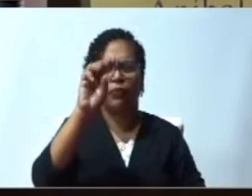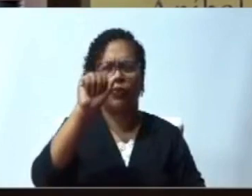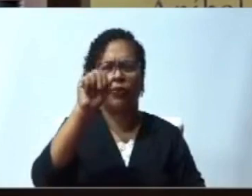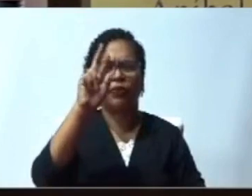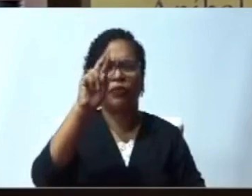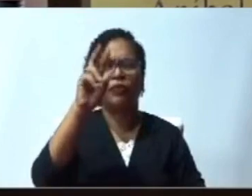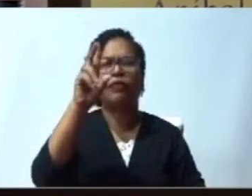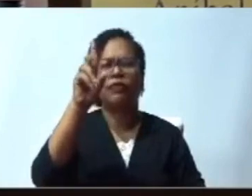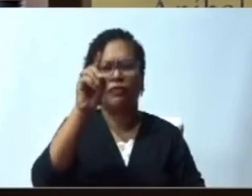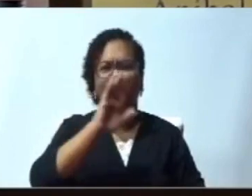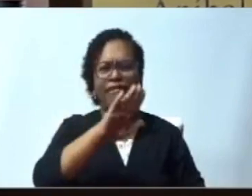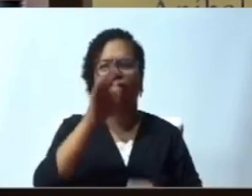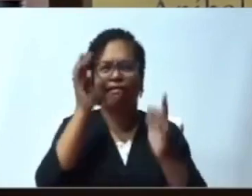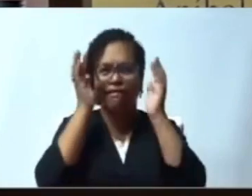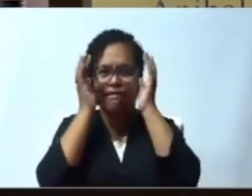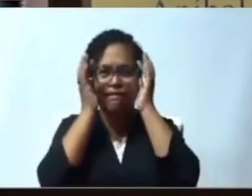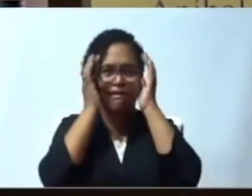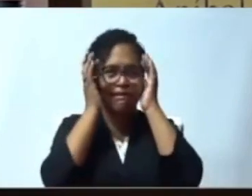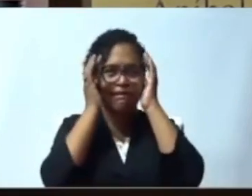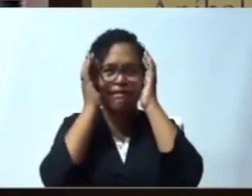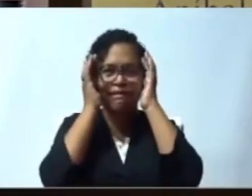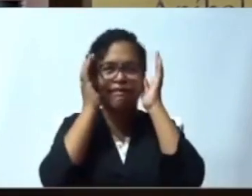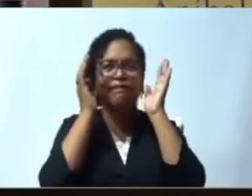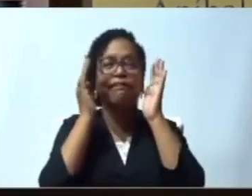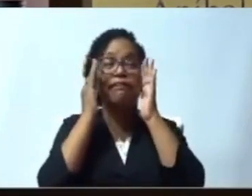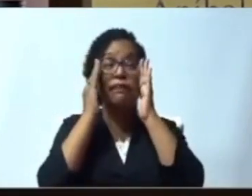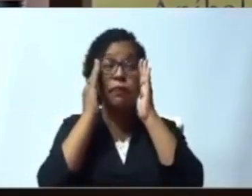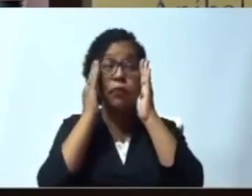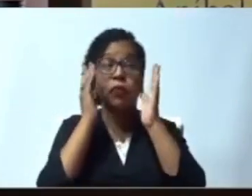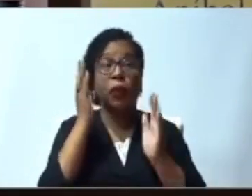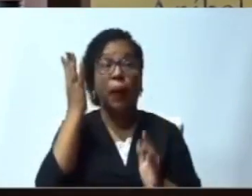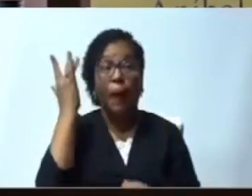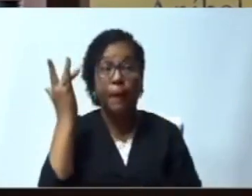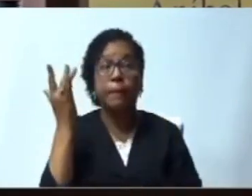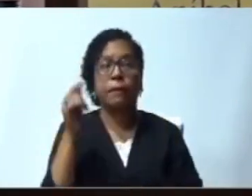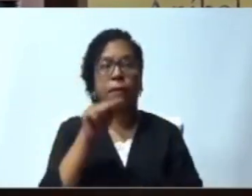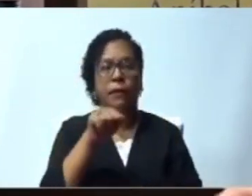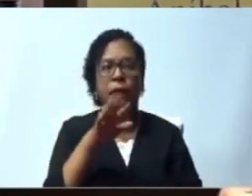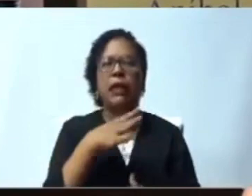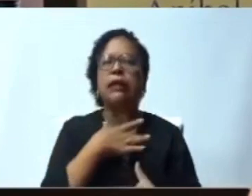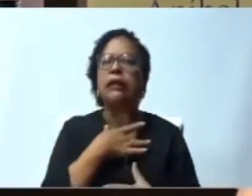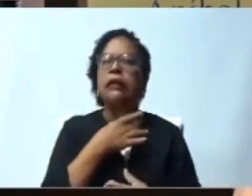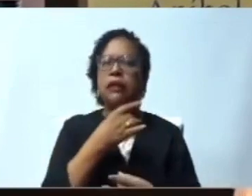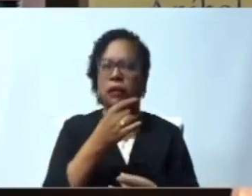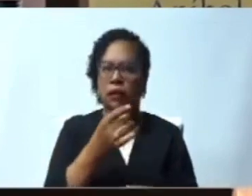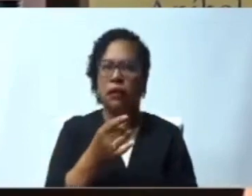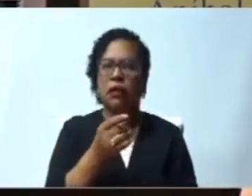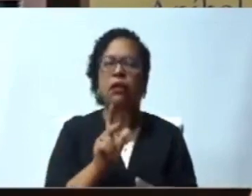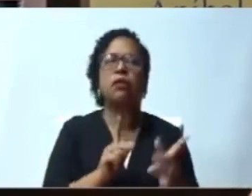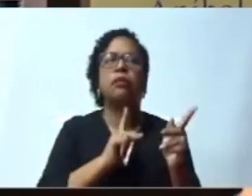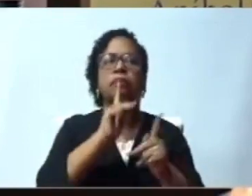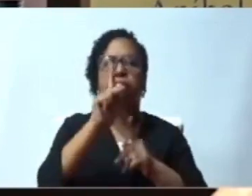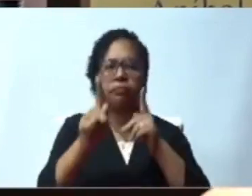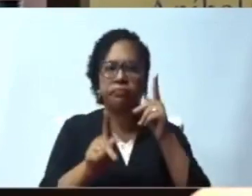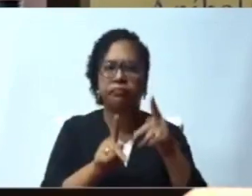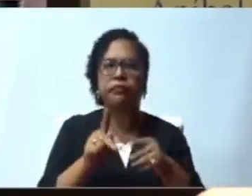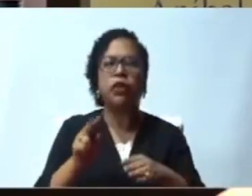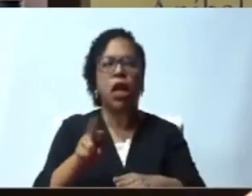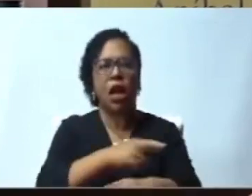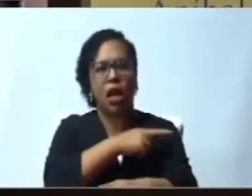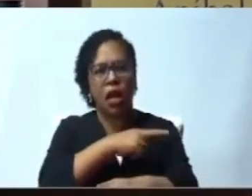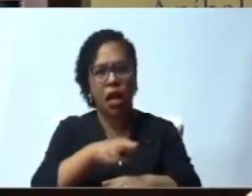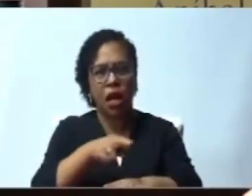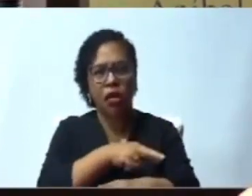están fundamentadas en el mejor interés de que la población de La Romana sea